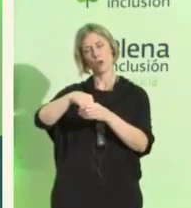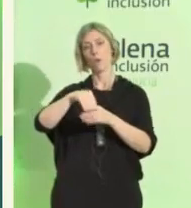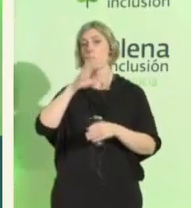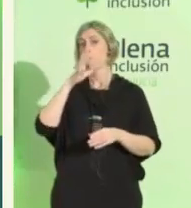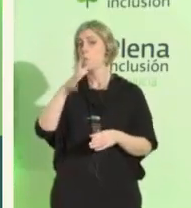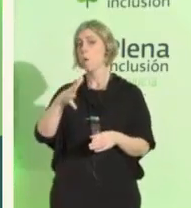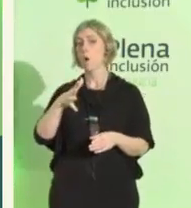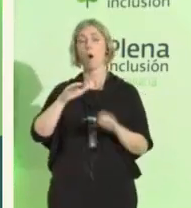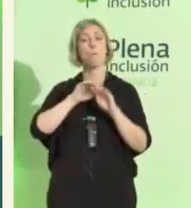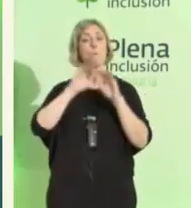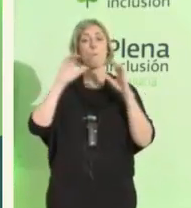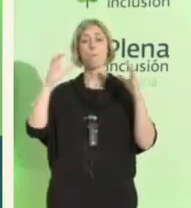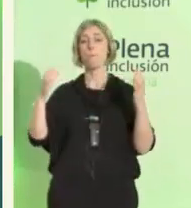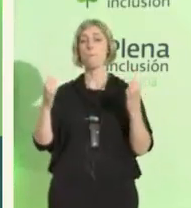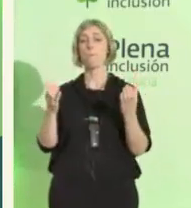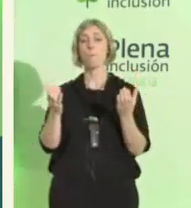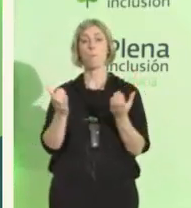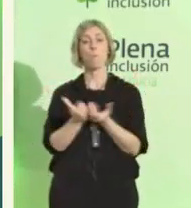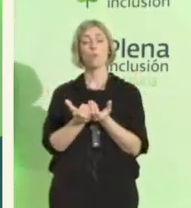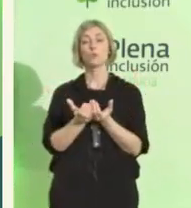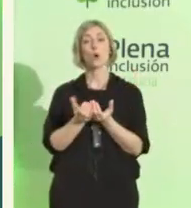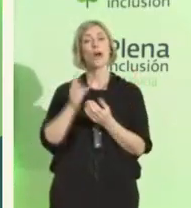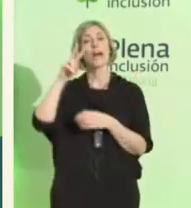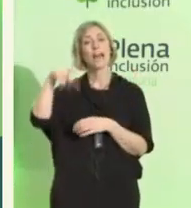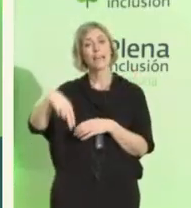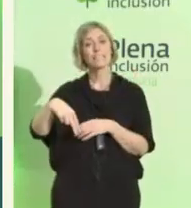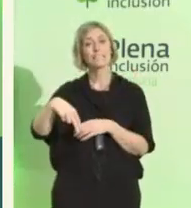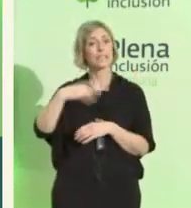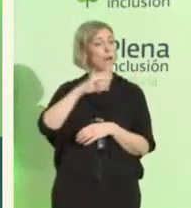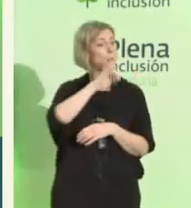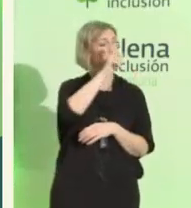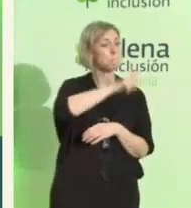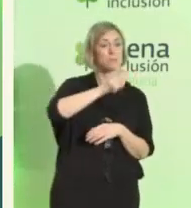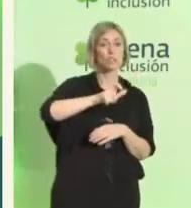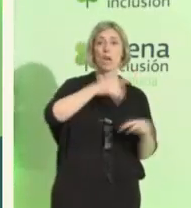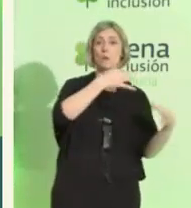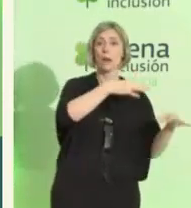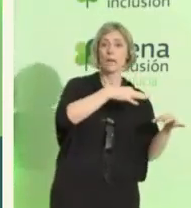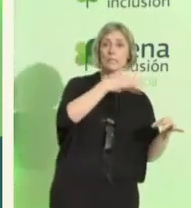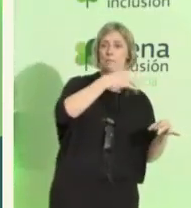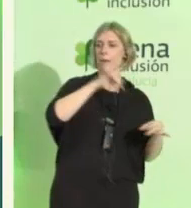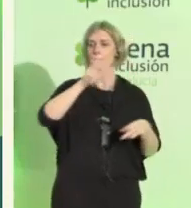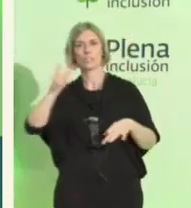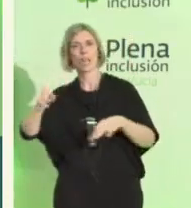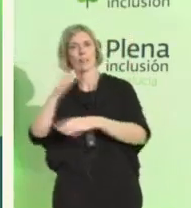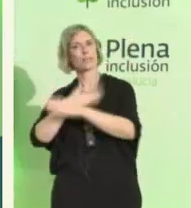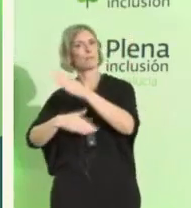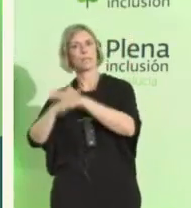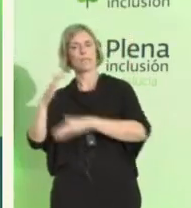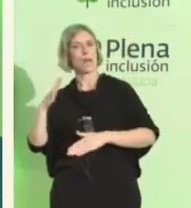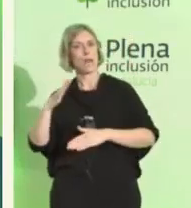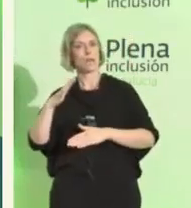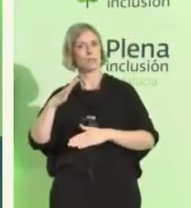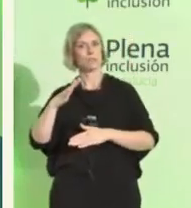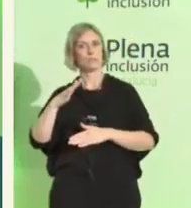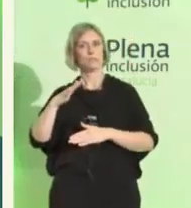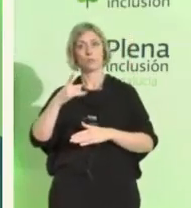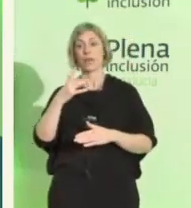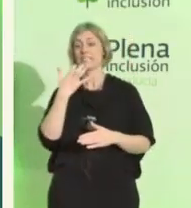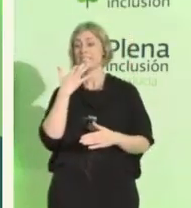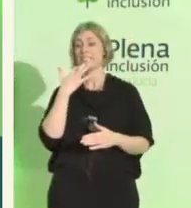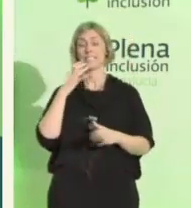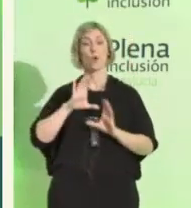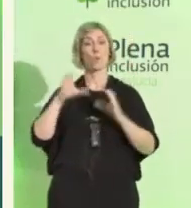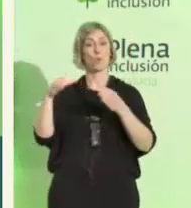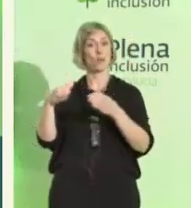los comunes las personas que discapacidad del mismo mundo y la misma sociedad tenemos